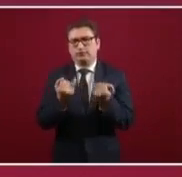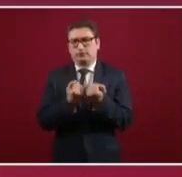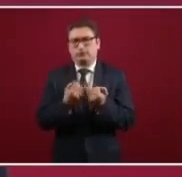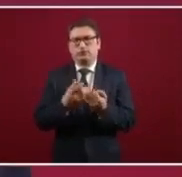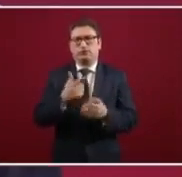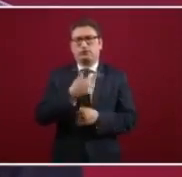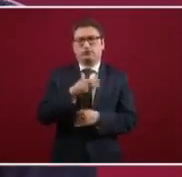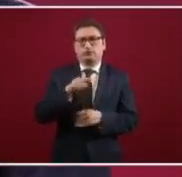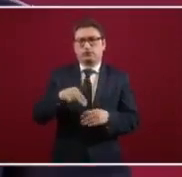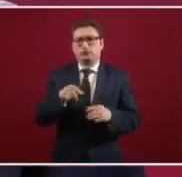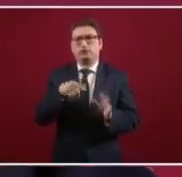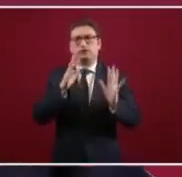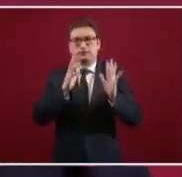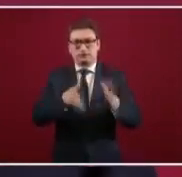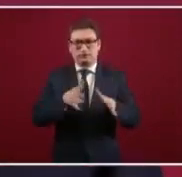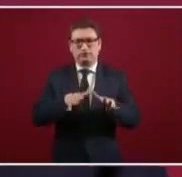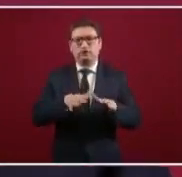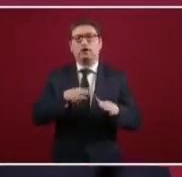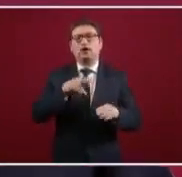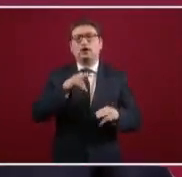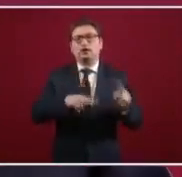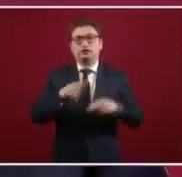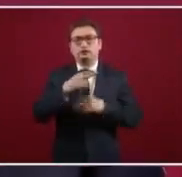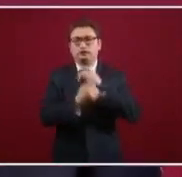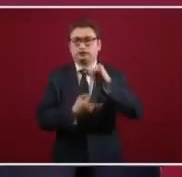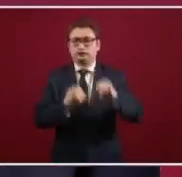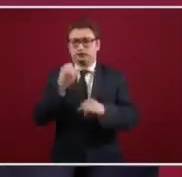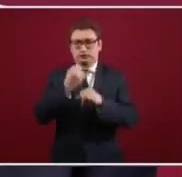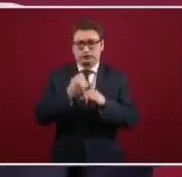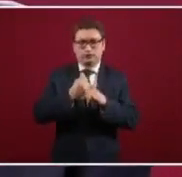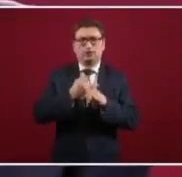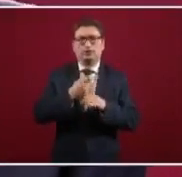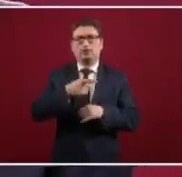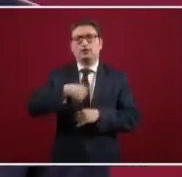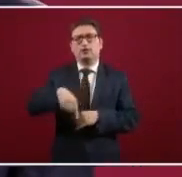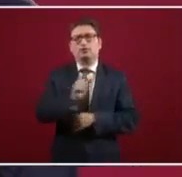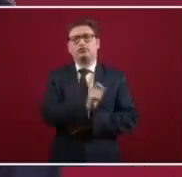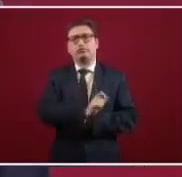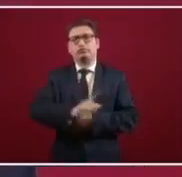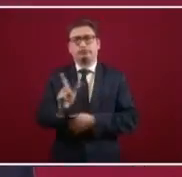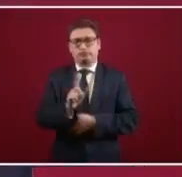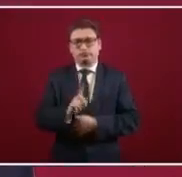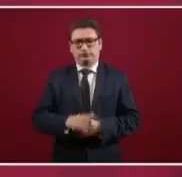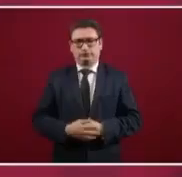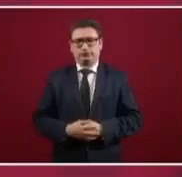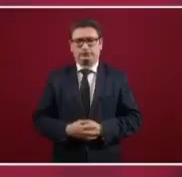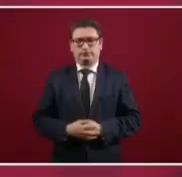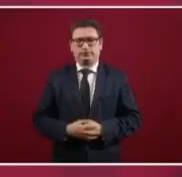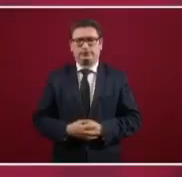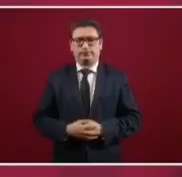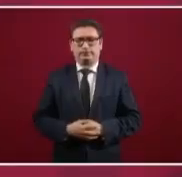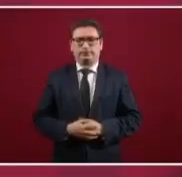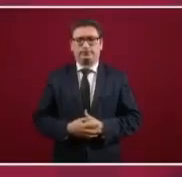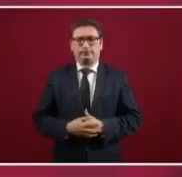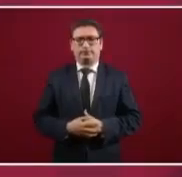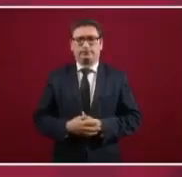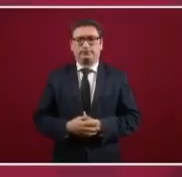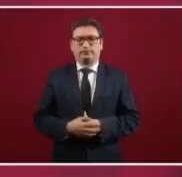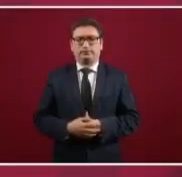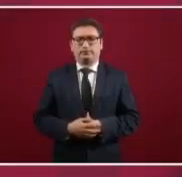ya estándares internacionales de profesionalización ahora